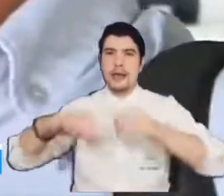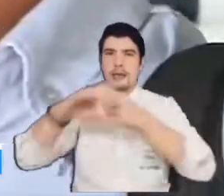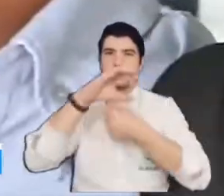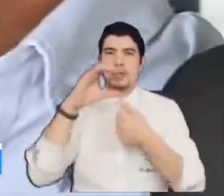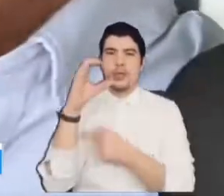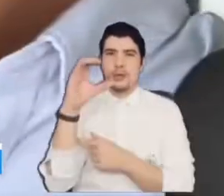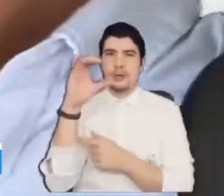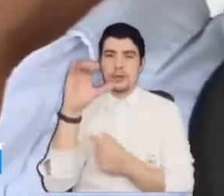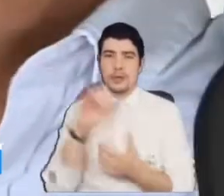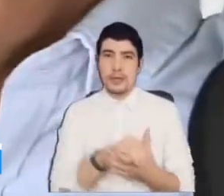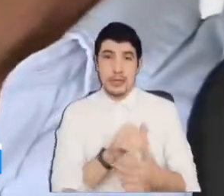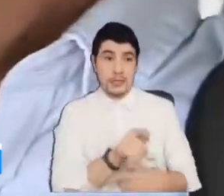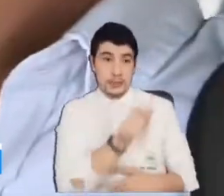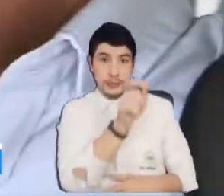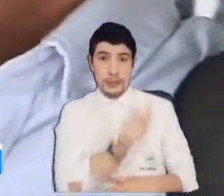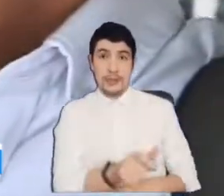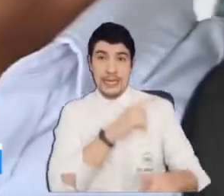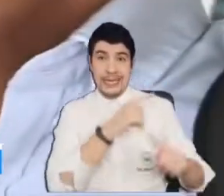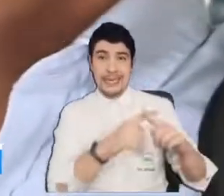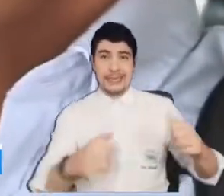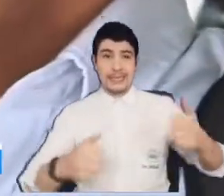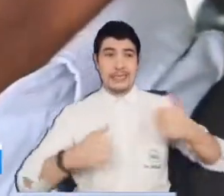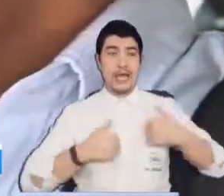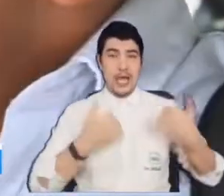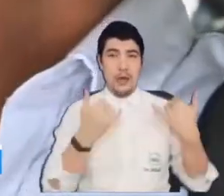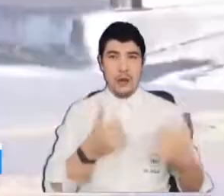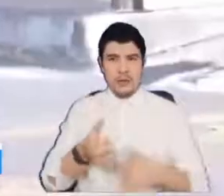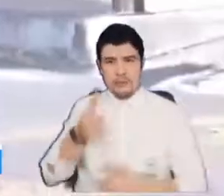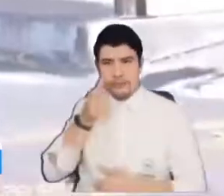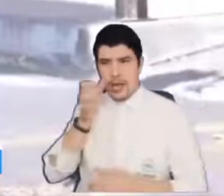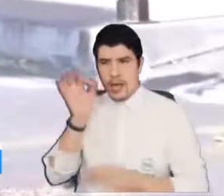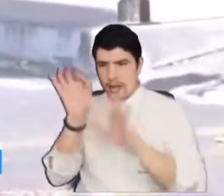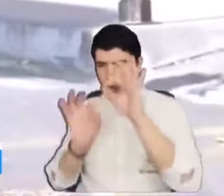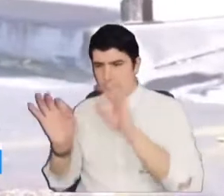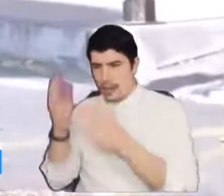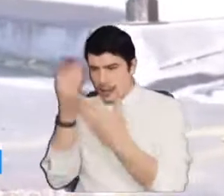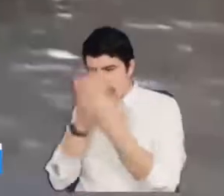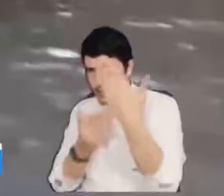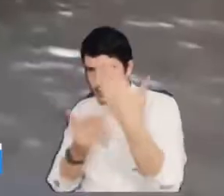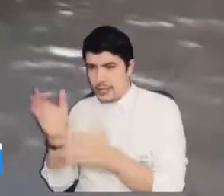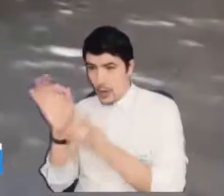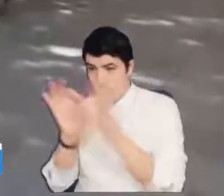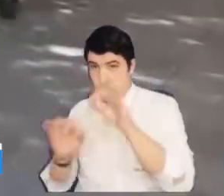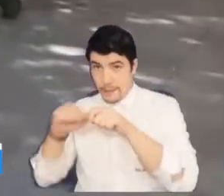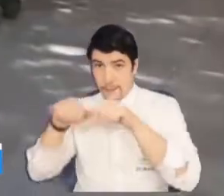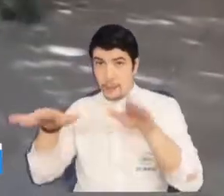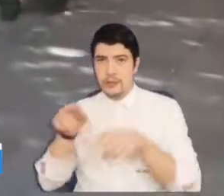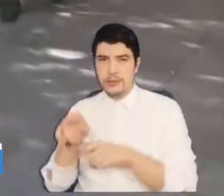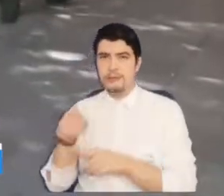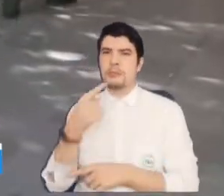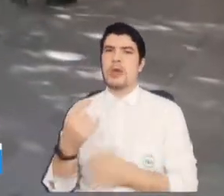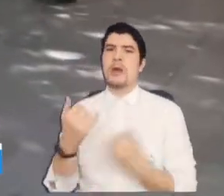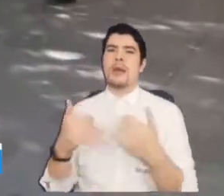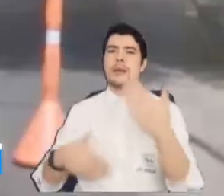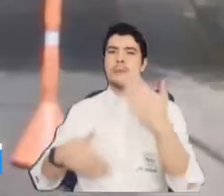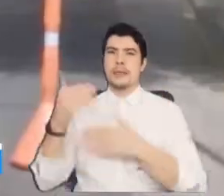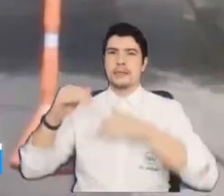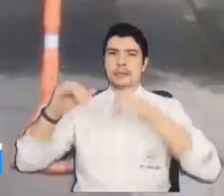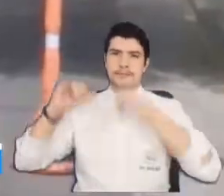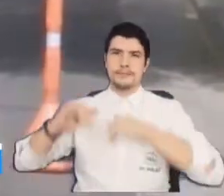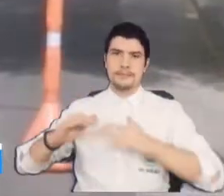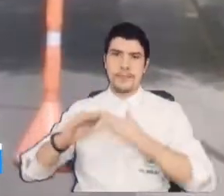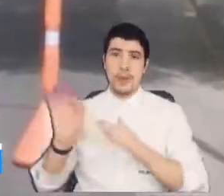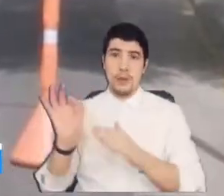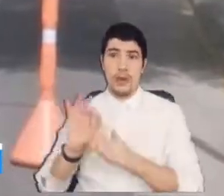quien comandó la metropolitana de Cúcuta y quien hoy es analista de orden público, dice que el inicio del aislamiento obligatorio a raíz del COVID-19 permitió